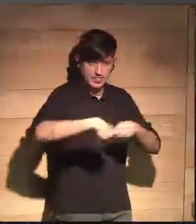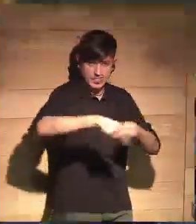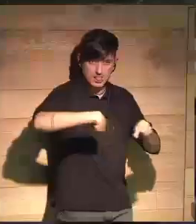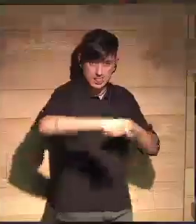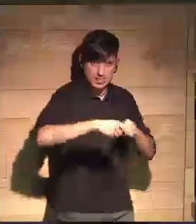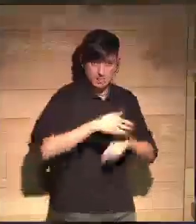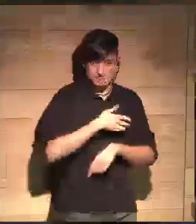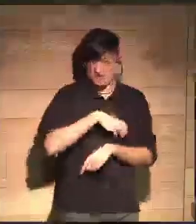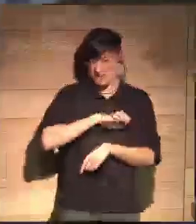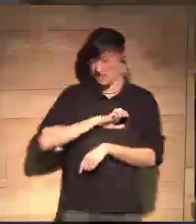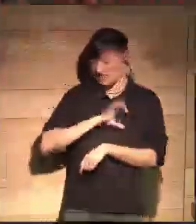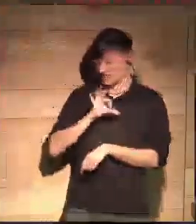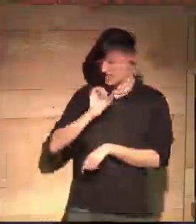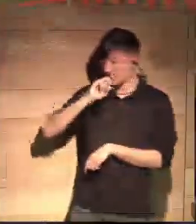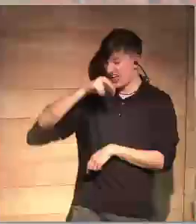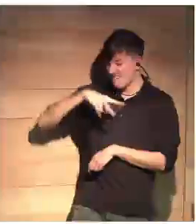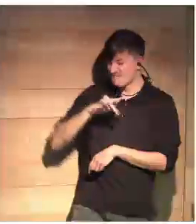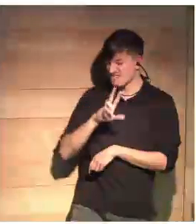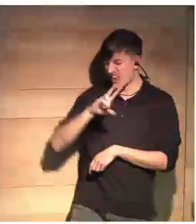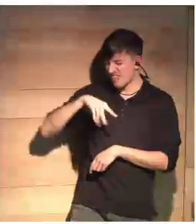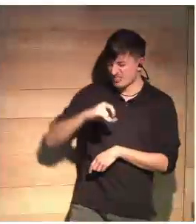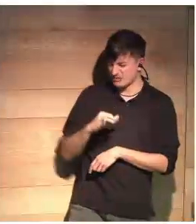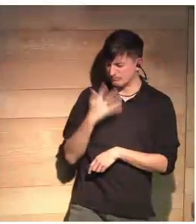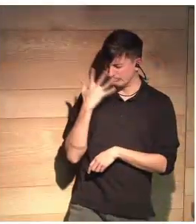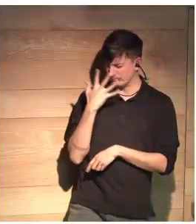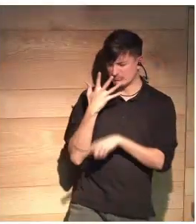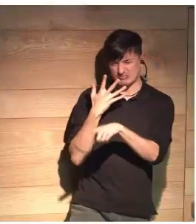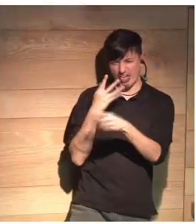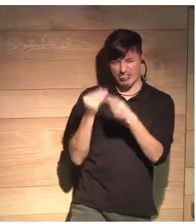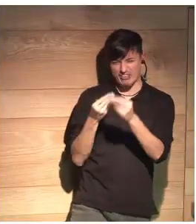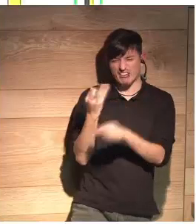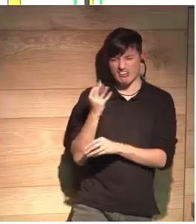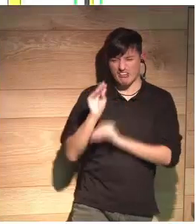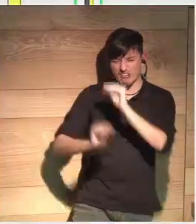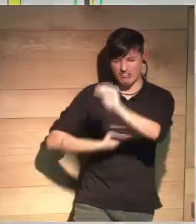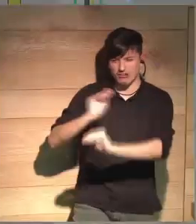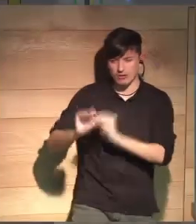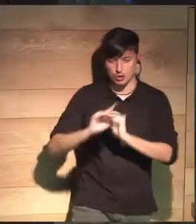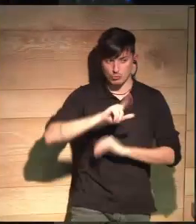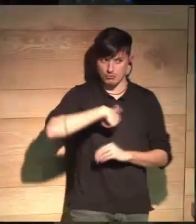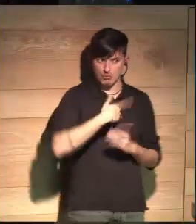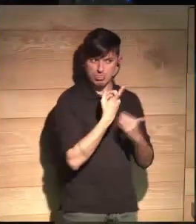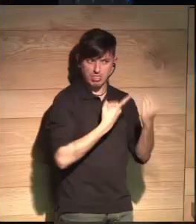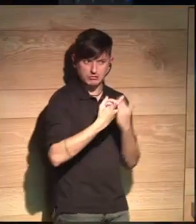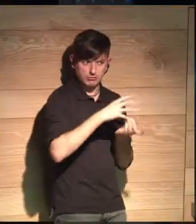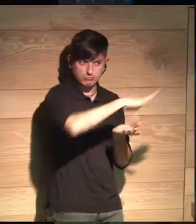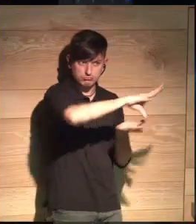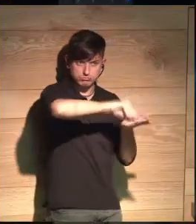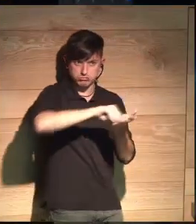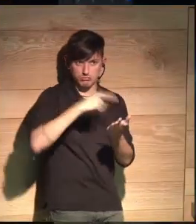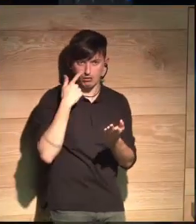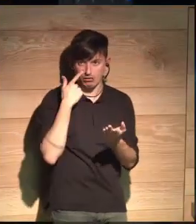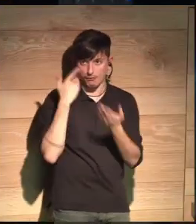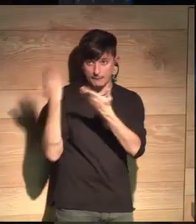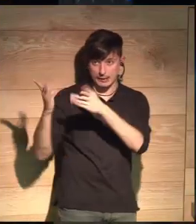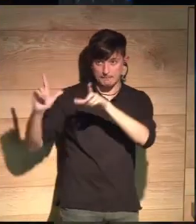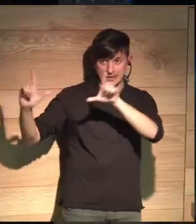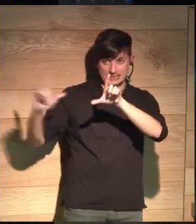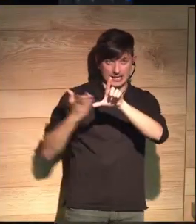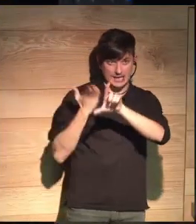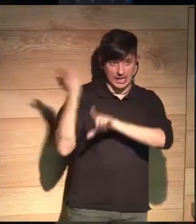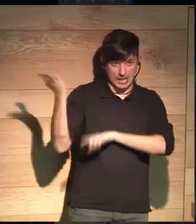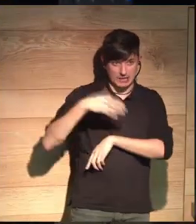se mosqueó un poco porque nos empezó a preguntar cosas en plan que están haciendo ustedes tal y lo que estábamos haciendo es recopilar datos como los podéis ver en pantalla entonces